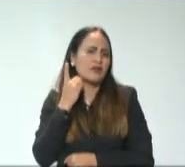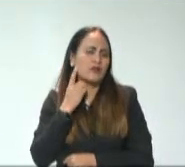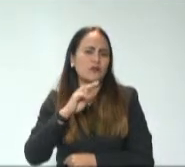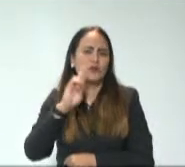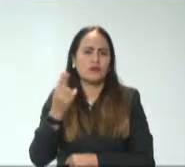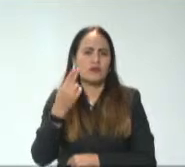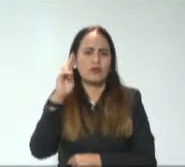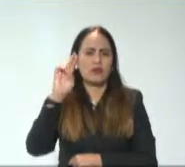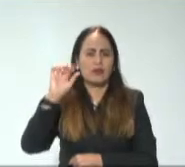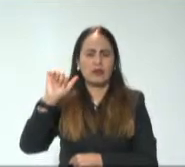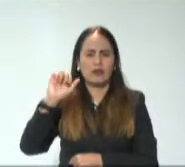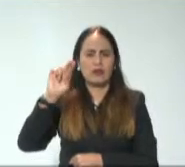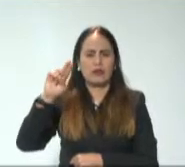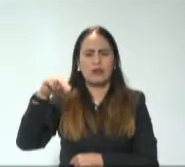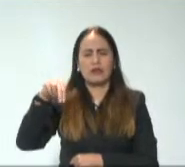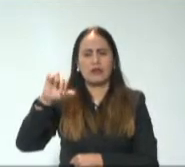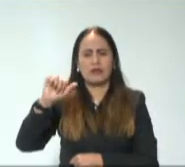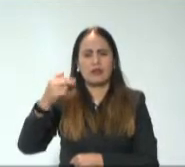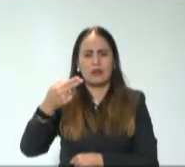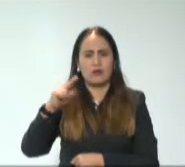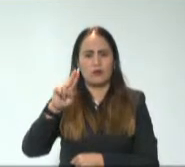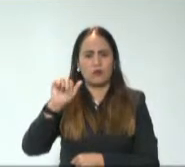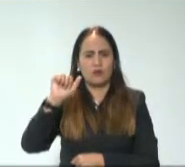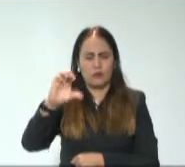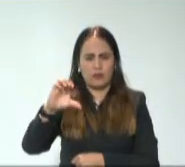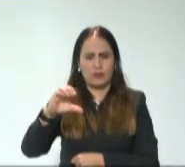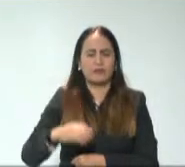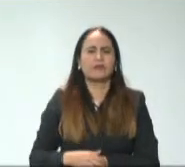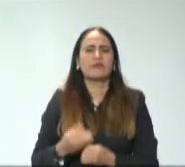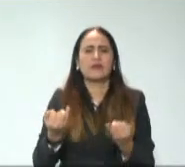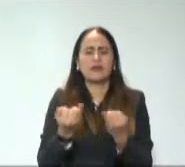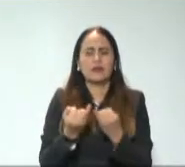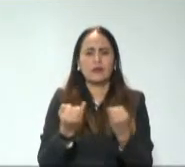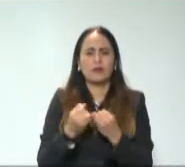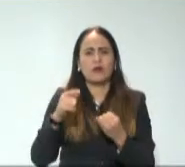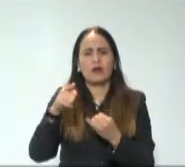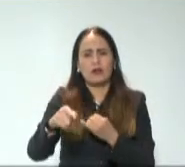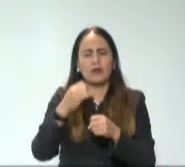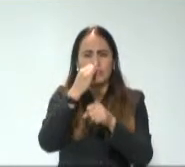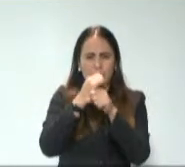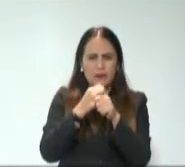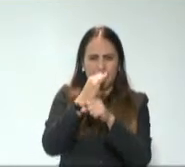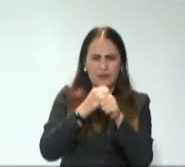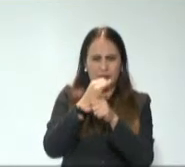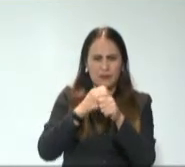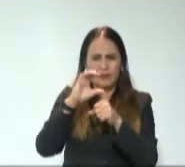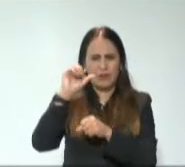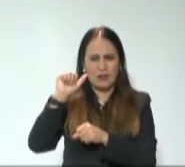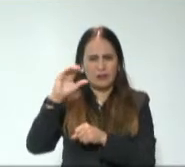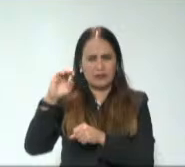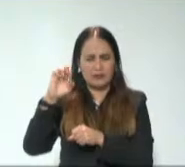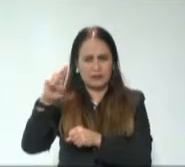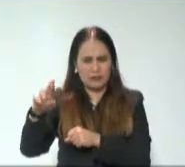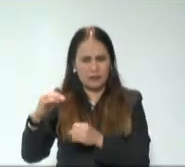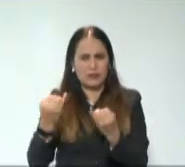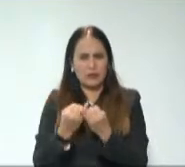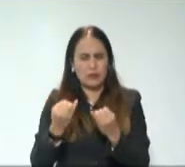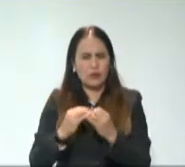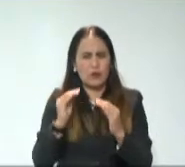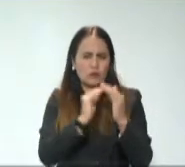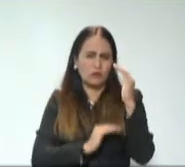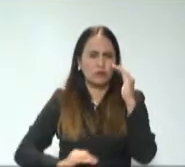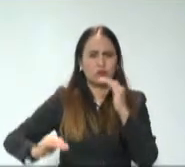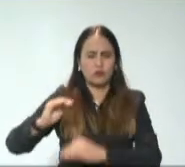Anahuac director de investigación de la histórico diplomático de laer y magistrado del tribunal superior de